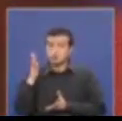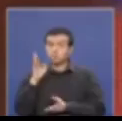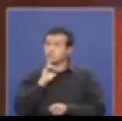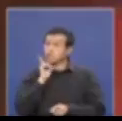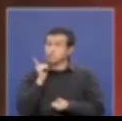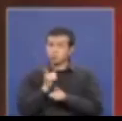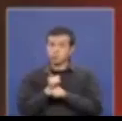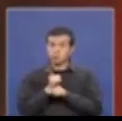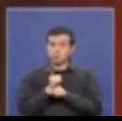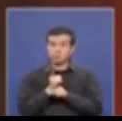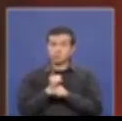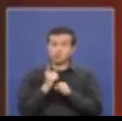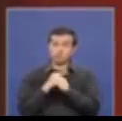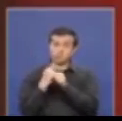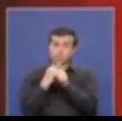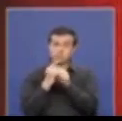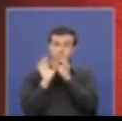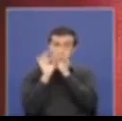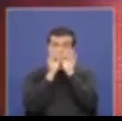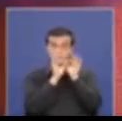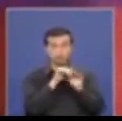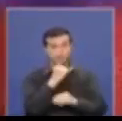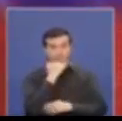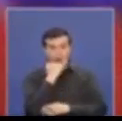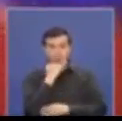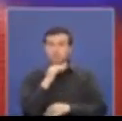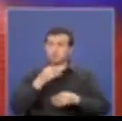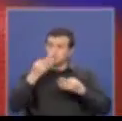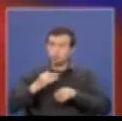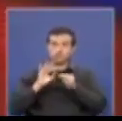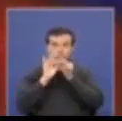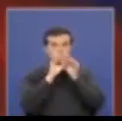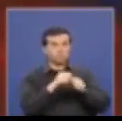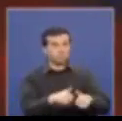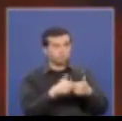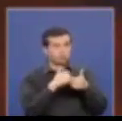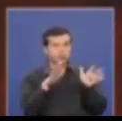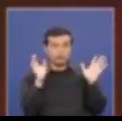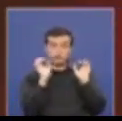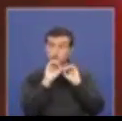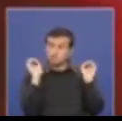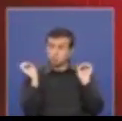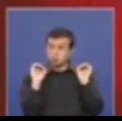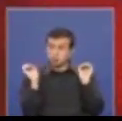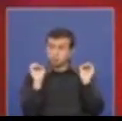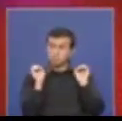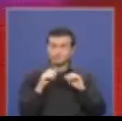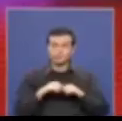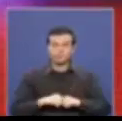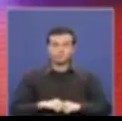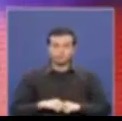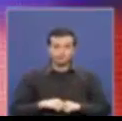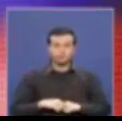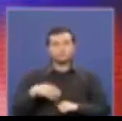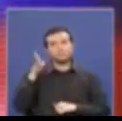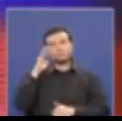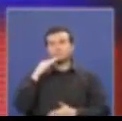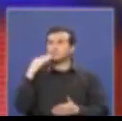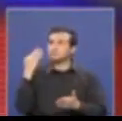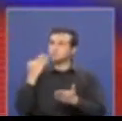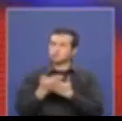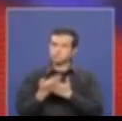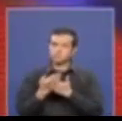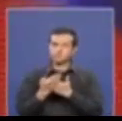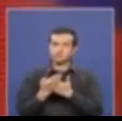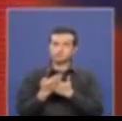porque básicamente el problema de los grupos es mal mantenimiento. No se dio el adecuado mantenimiento a lo que estaba obligada y gracias a Dios los